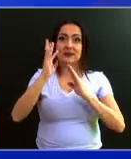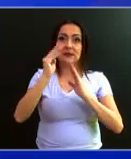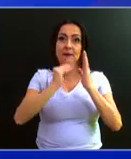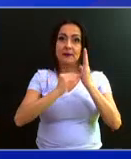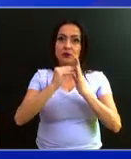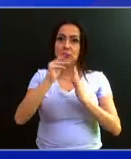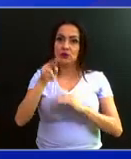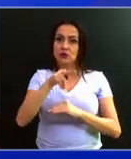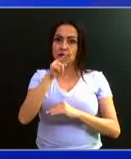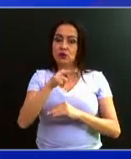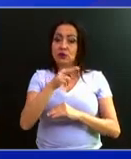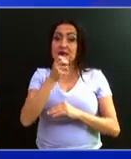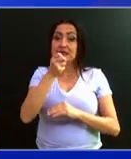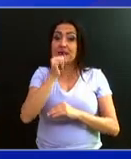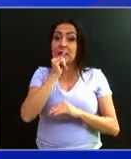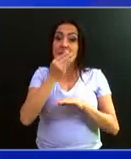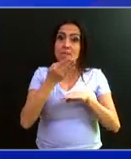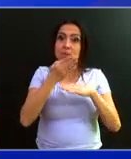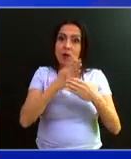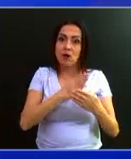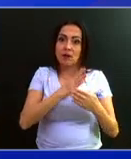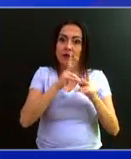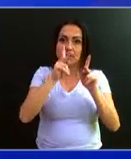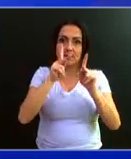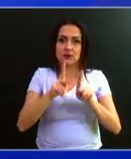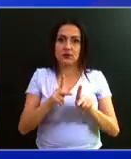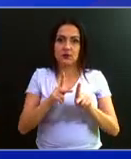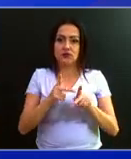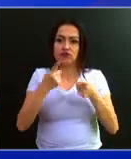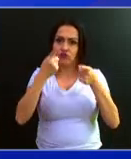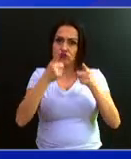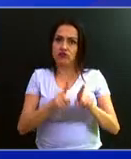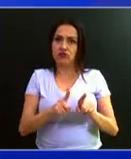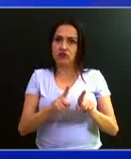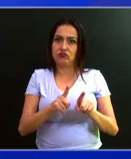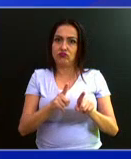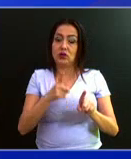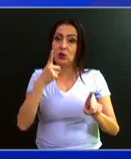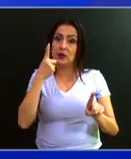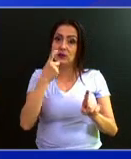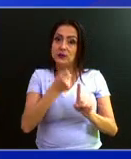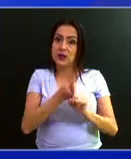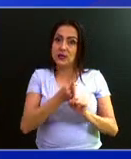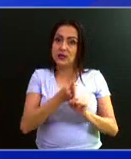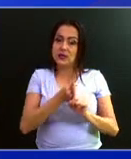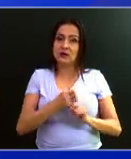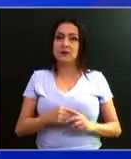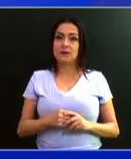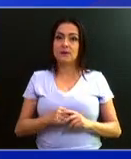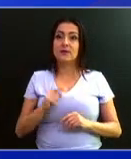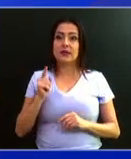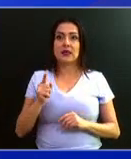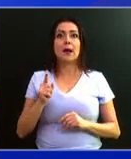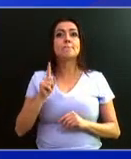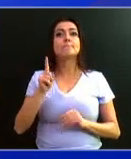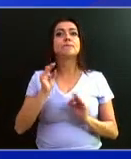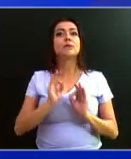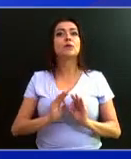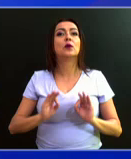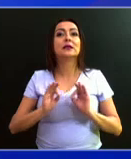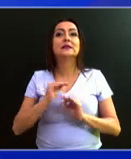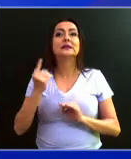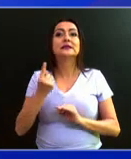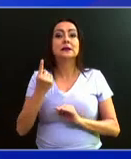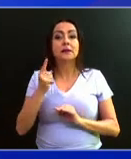de colones en caso de muerte de personas producto de un accidente de tránsito. Eso sí, muy importante,